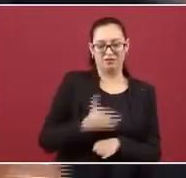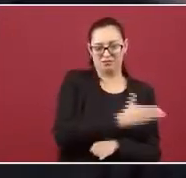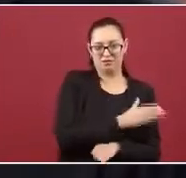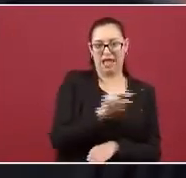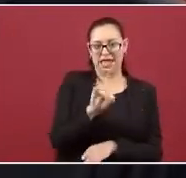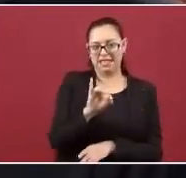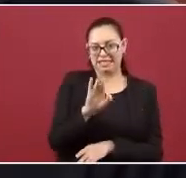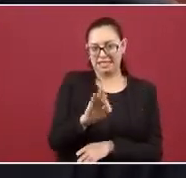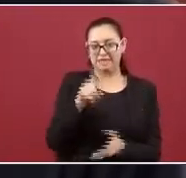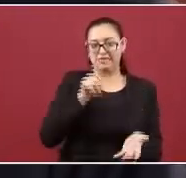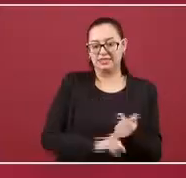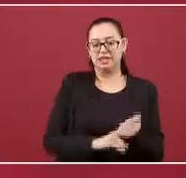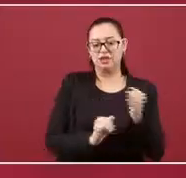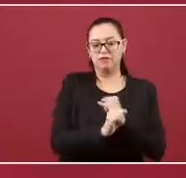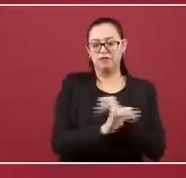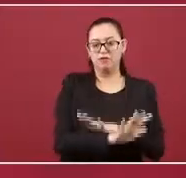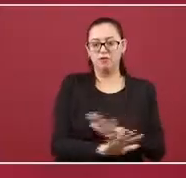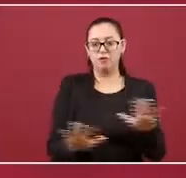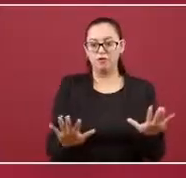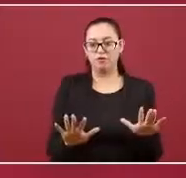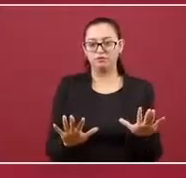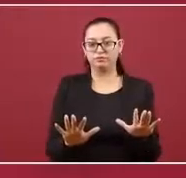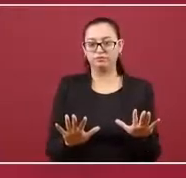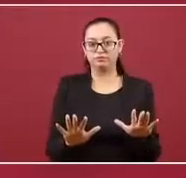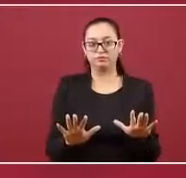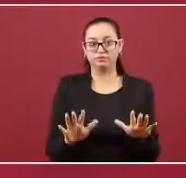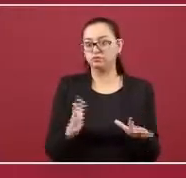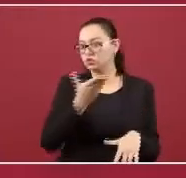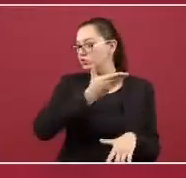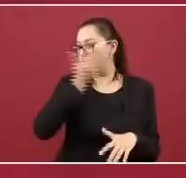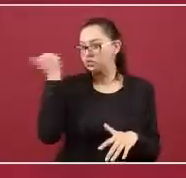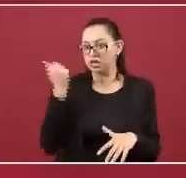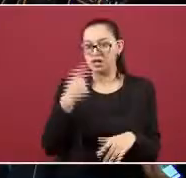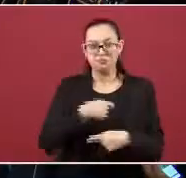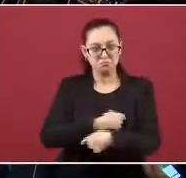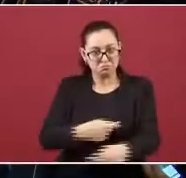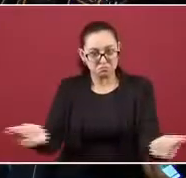en el informe, que yo no sé si se los entregaron,